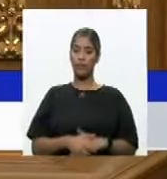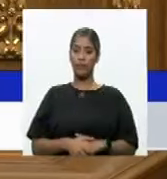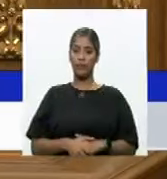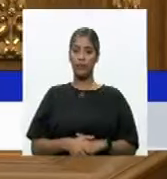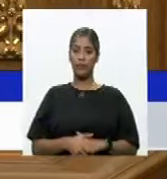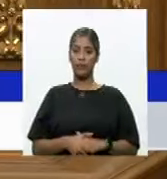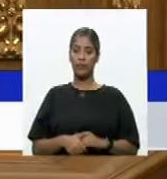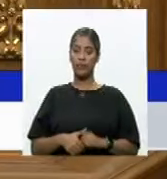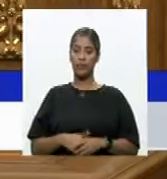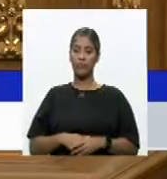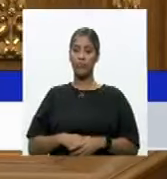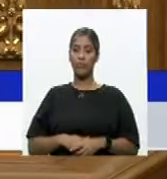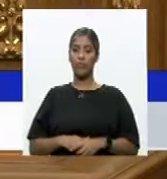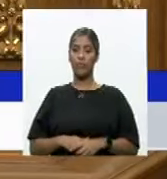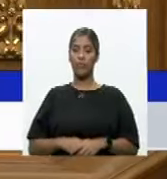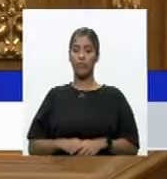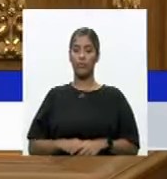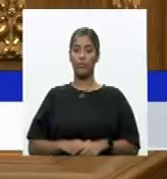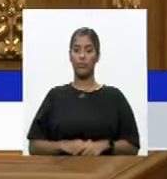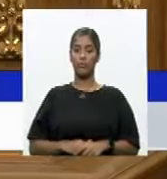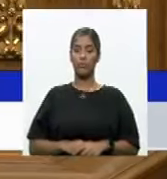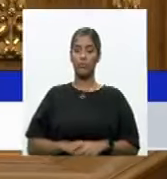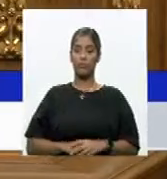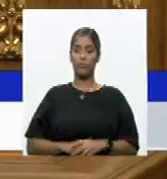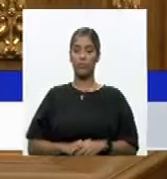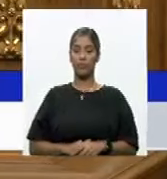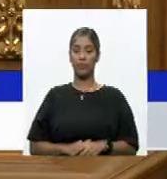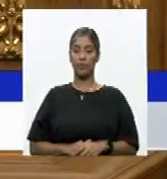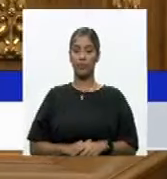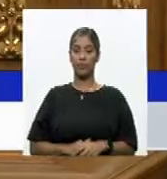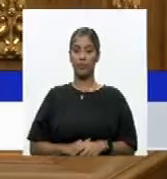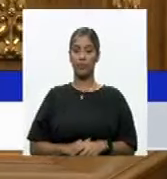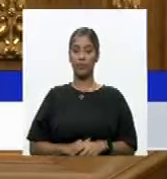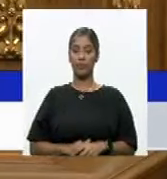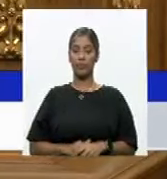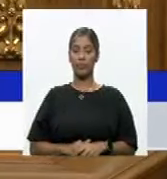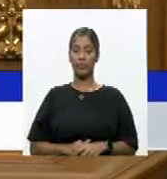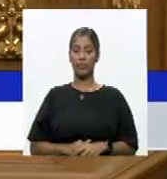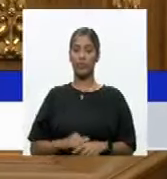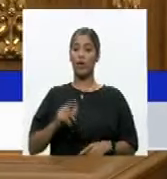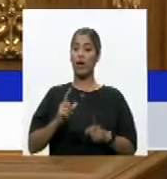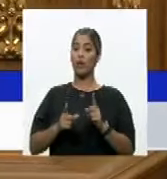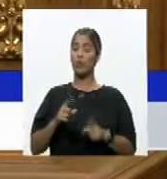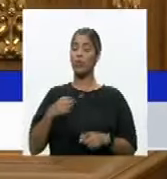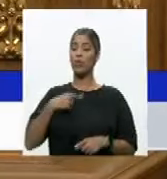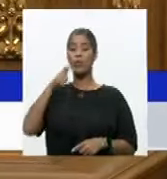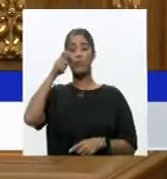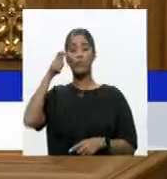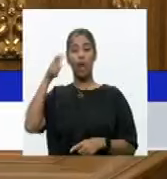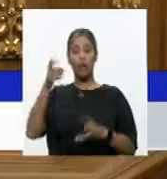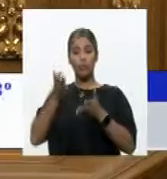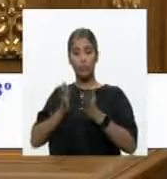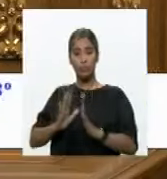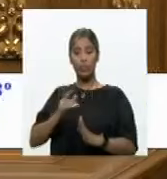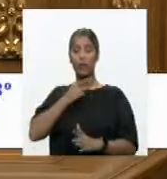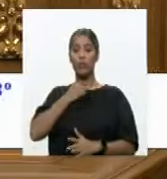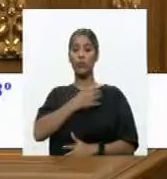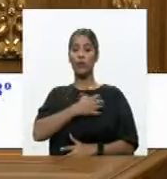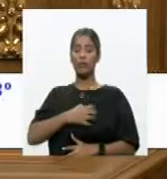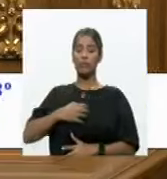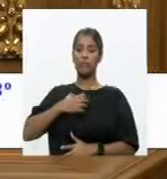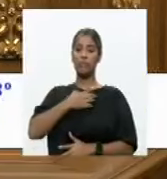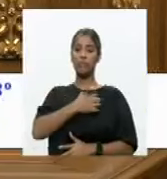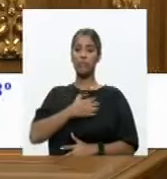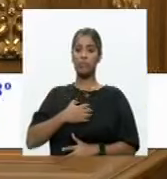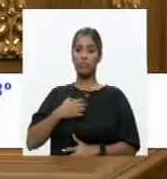Perdóneme Tío Juan, hasta llegar a una que a los llaneros nos conmueve, la canción de Luis Mariano,